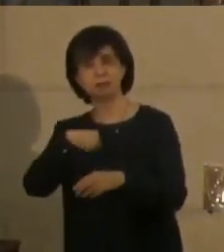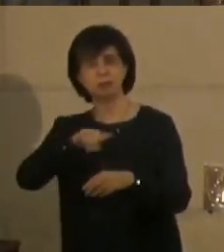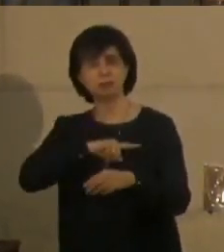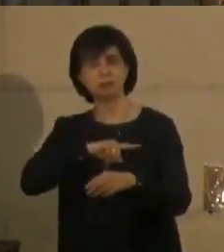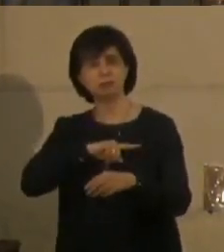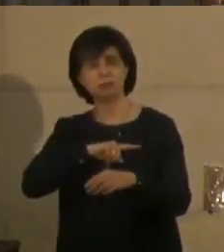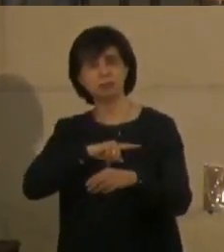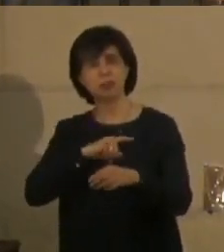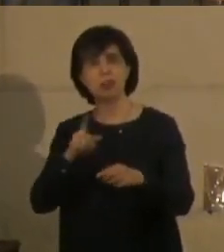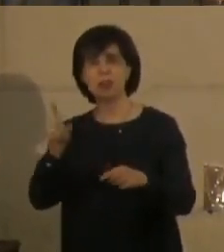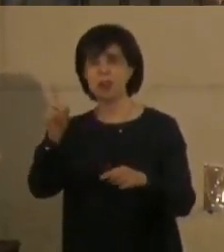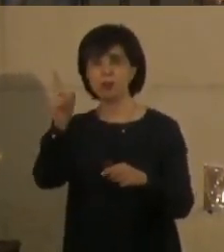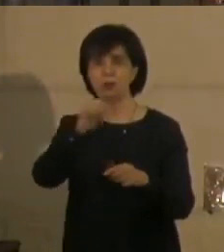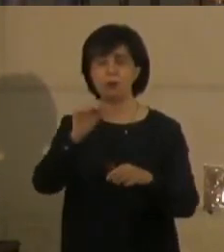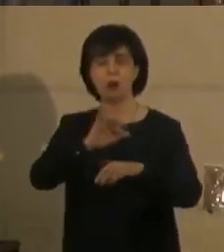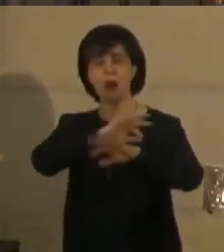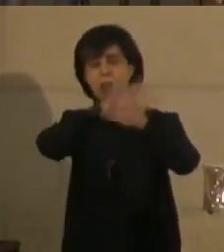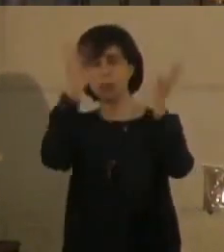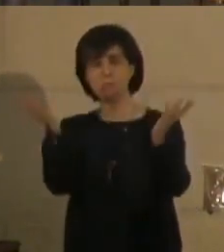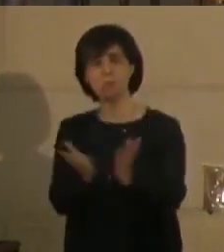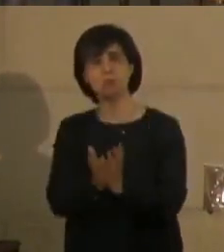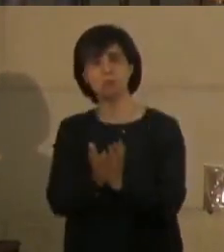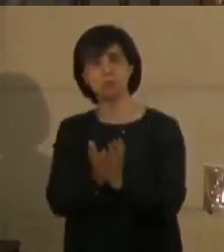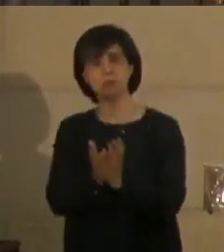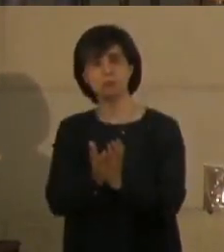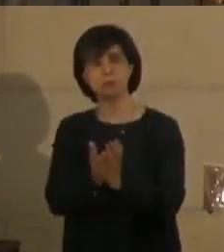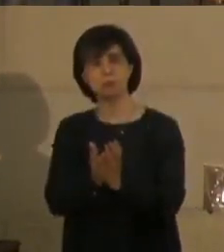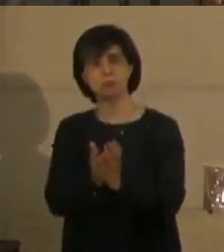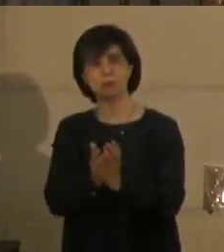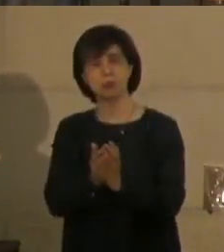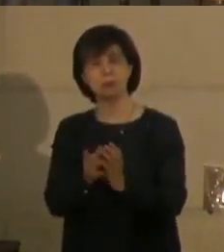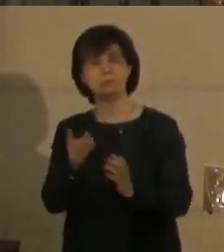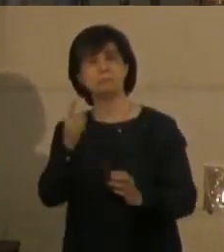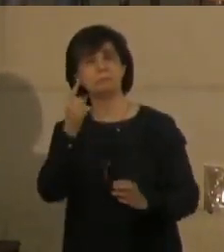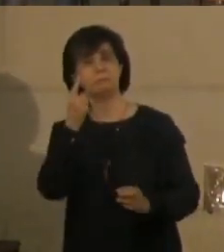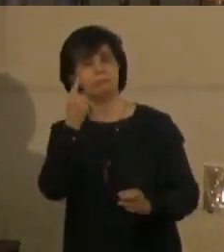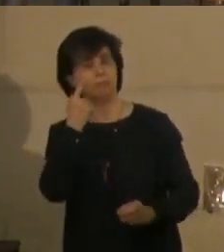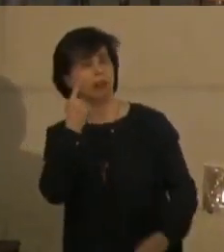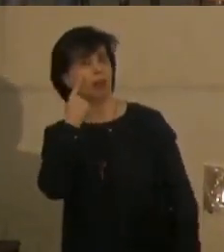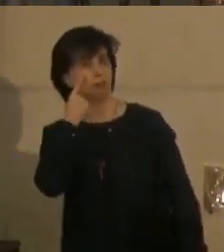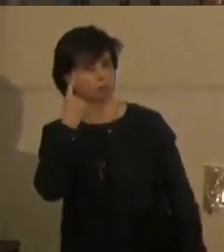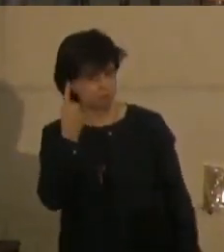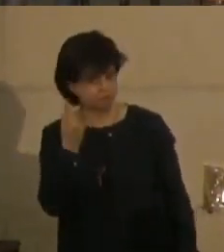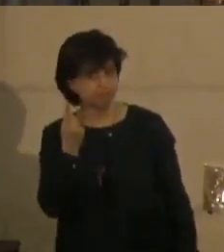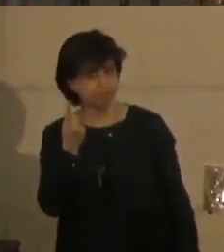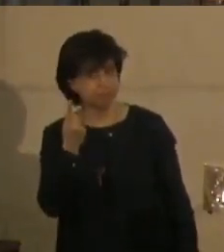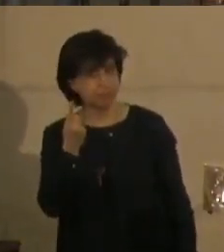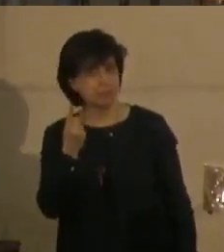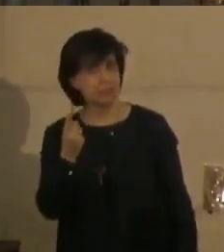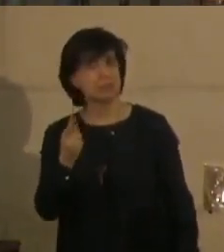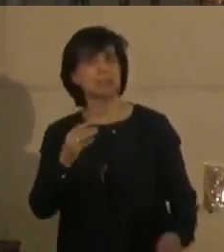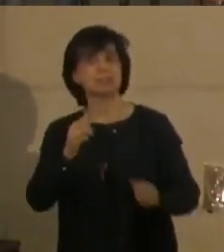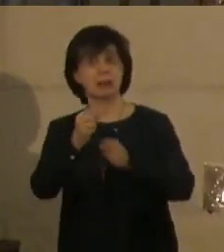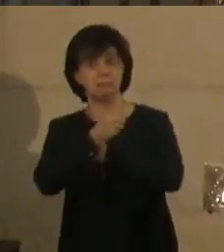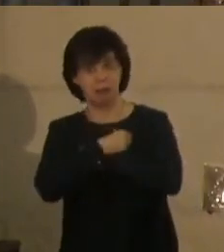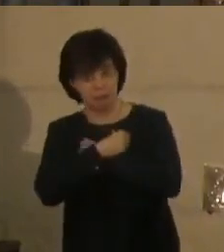nosotros y no al mundo? Pues mirad, si le